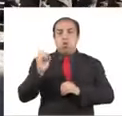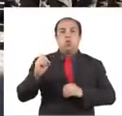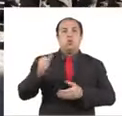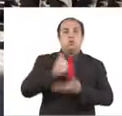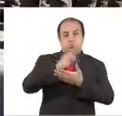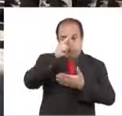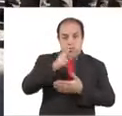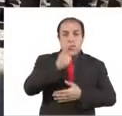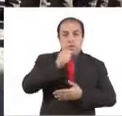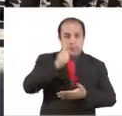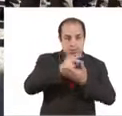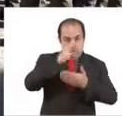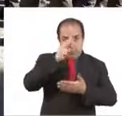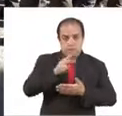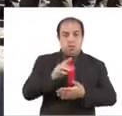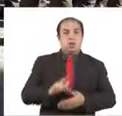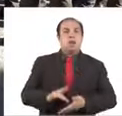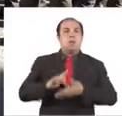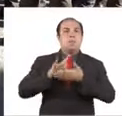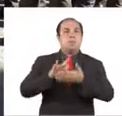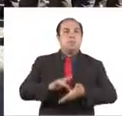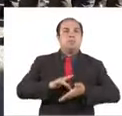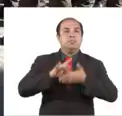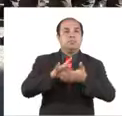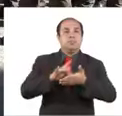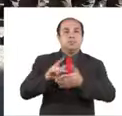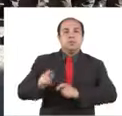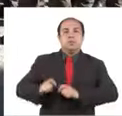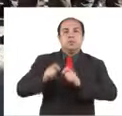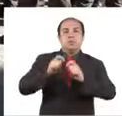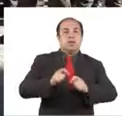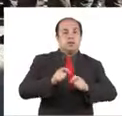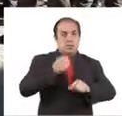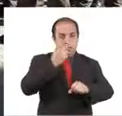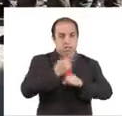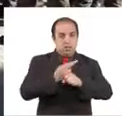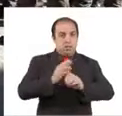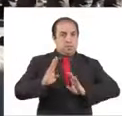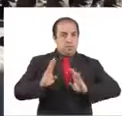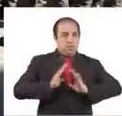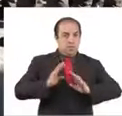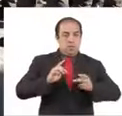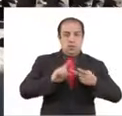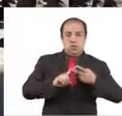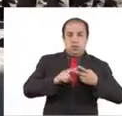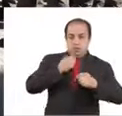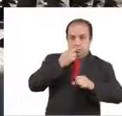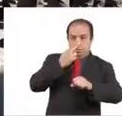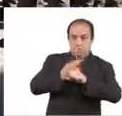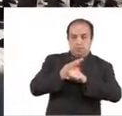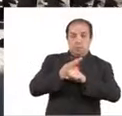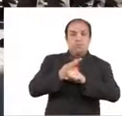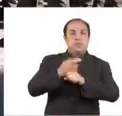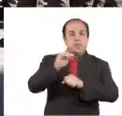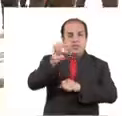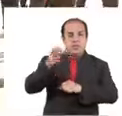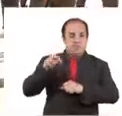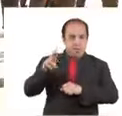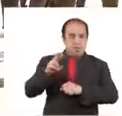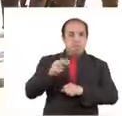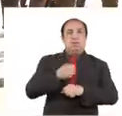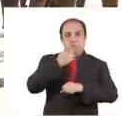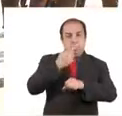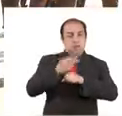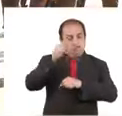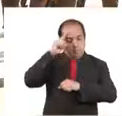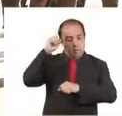México tiene el constante apoyo de la Secretaría de la Defensa Nacional, de la Secretaría de Marina, de la Secretaría de Seguridad Pública